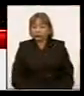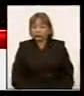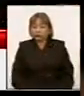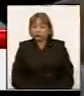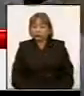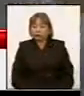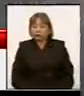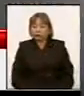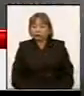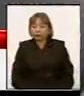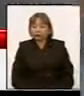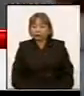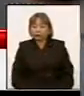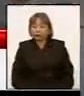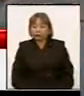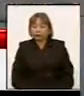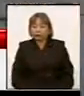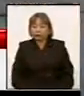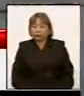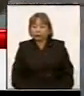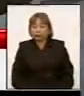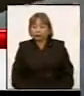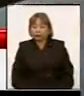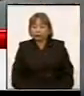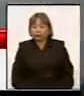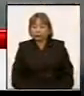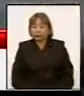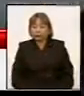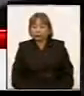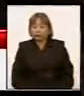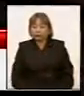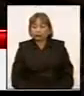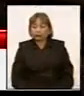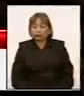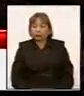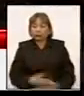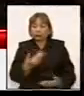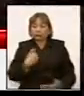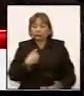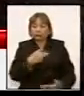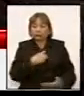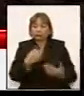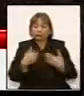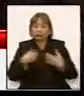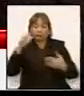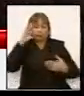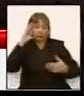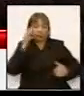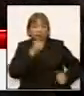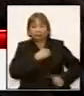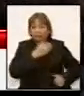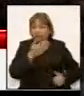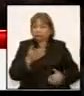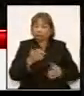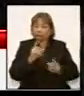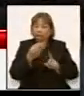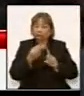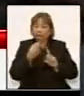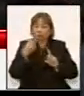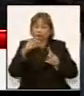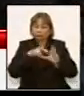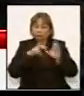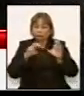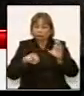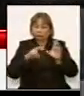favor, distinguidas autoridades, aquí. Pedimos a los miembros de la policía, por favor. Sí, primero